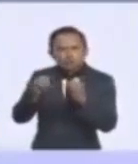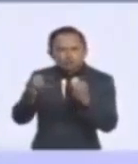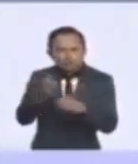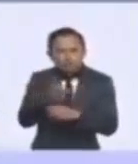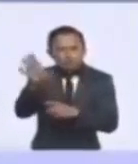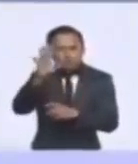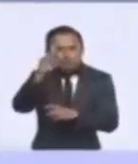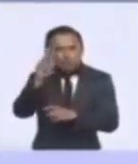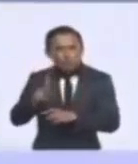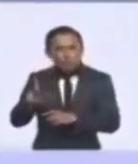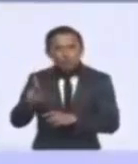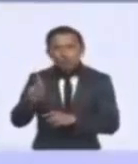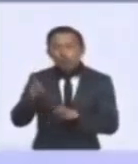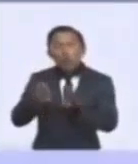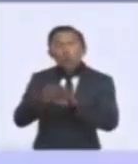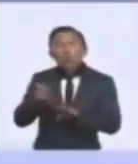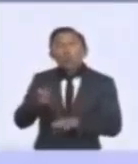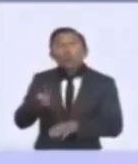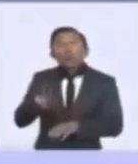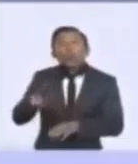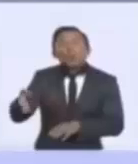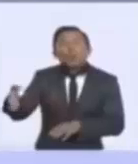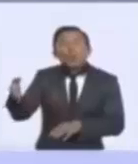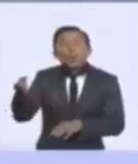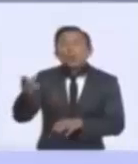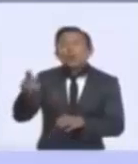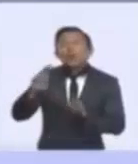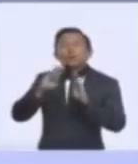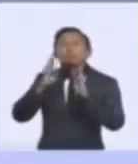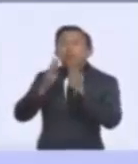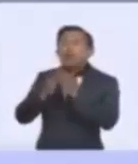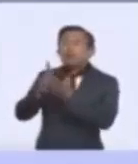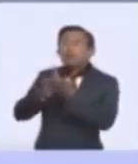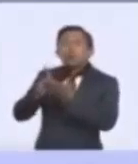parte. Déjeme preguntarle también algo